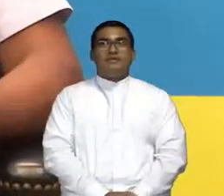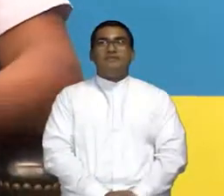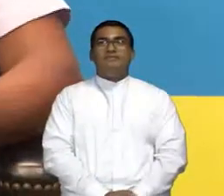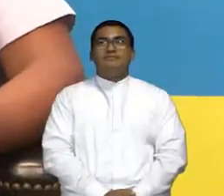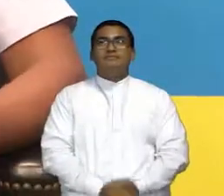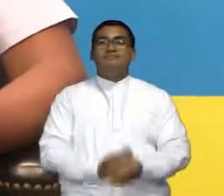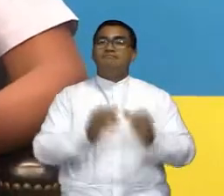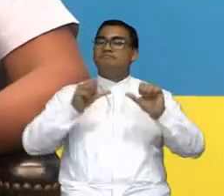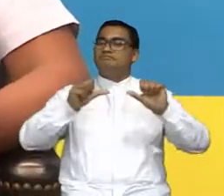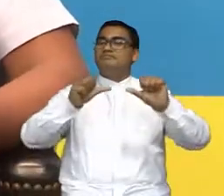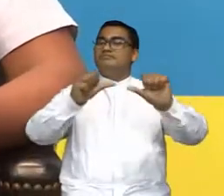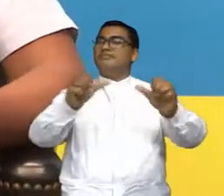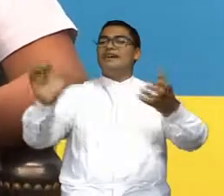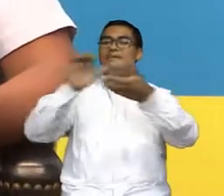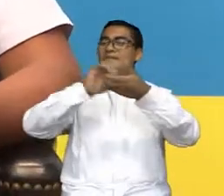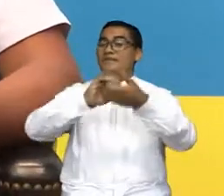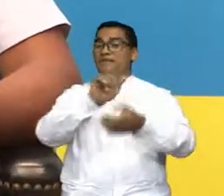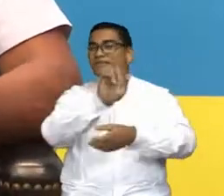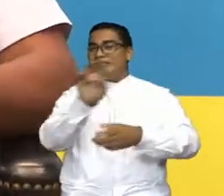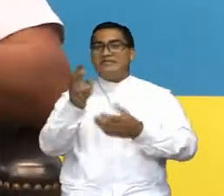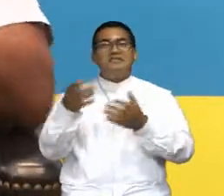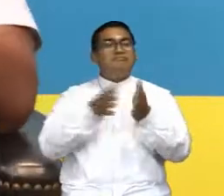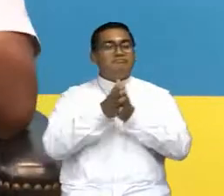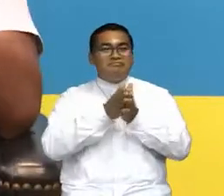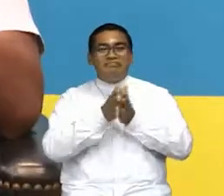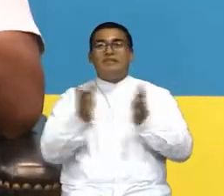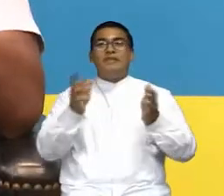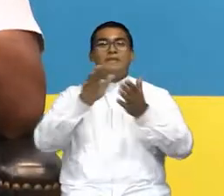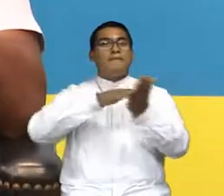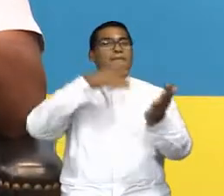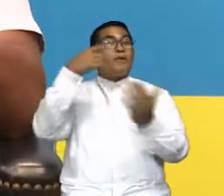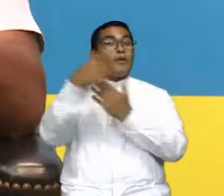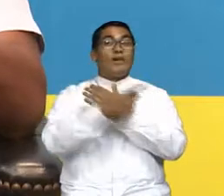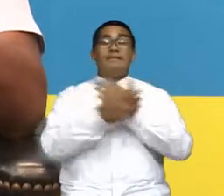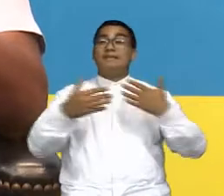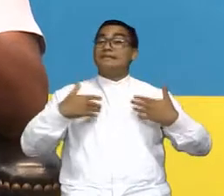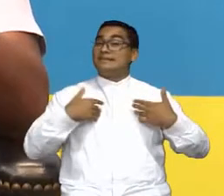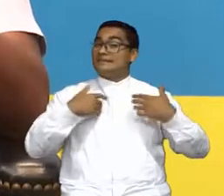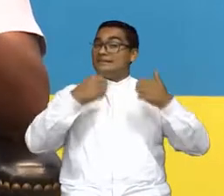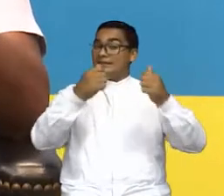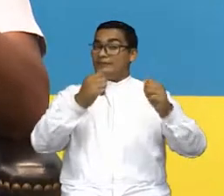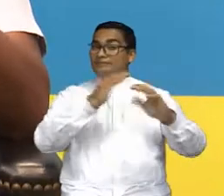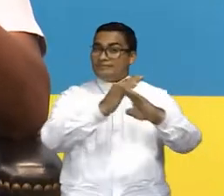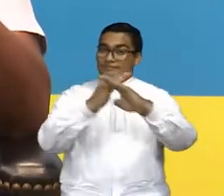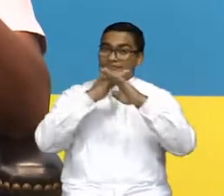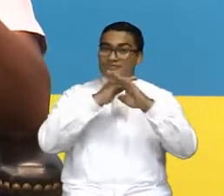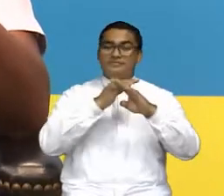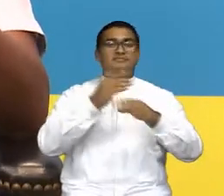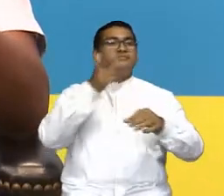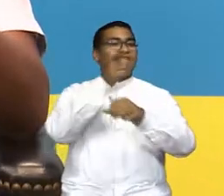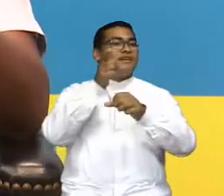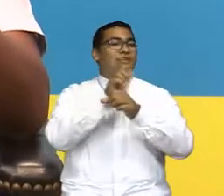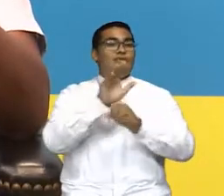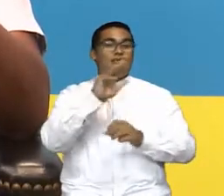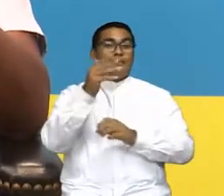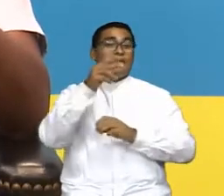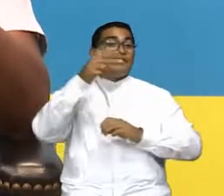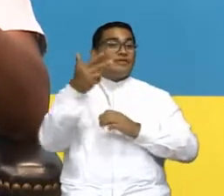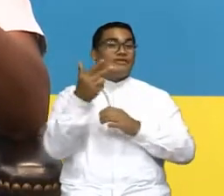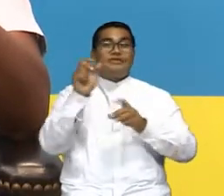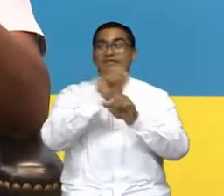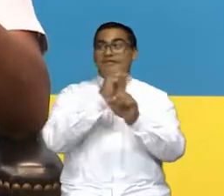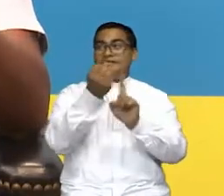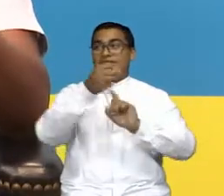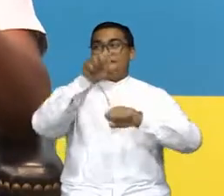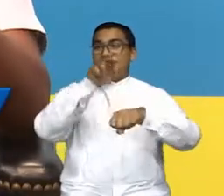Estamos de regreso, amigos televidentes, en su gustado programa Prevenir de Salud a través de la frecuencia del canal 98, el canal parlamentario, el canal de la